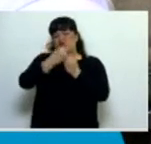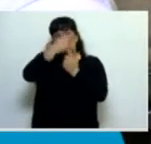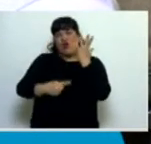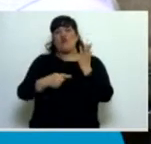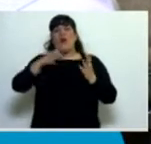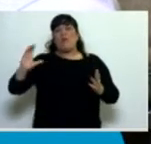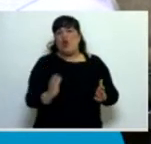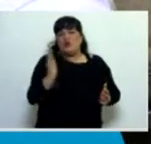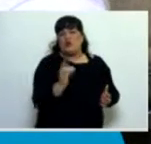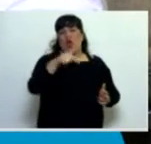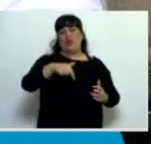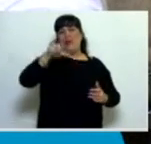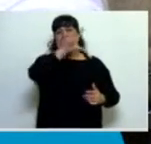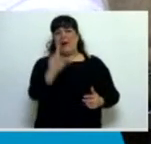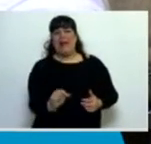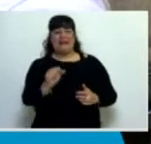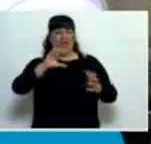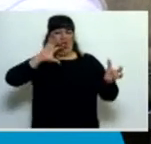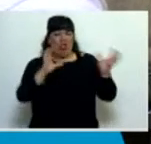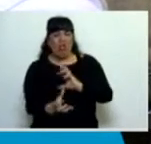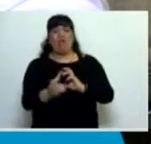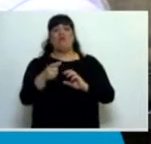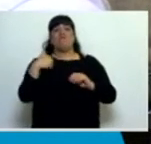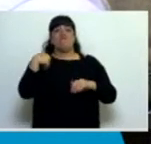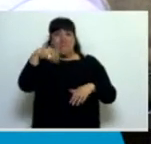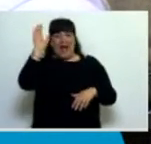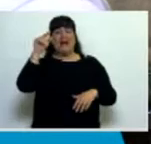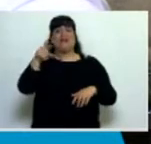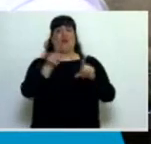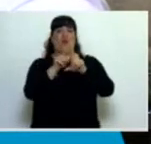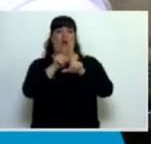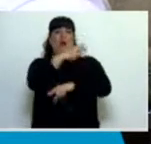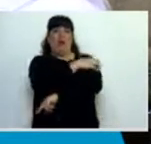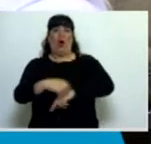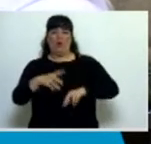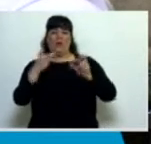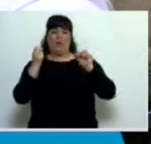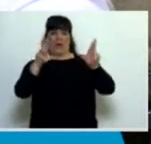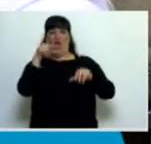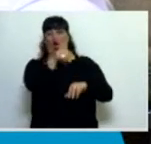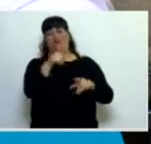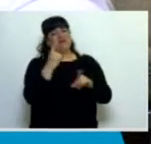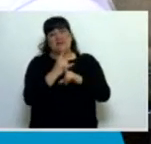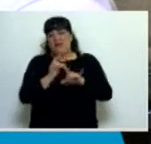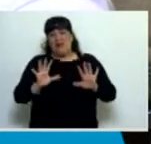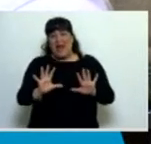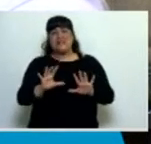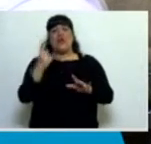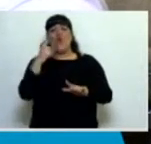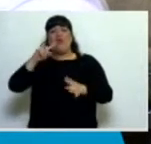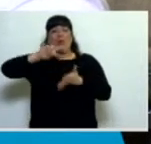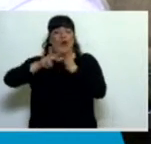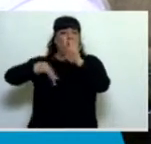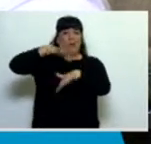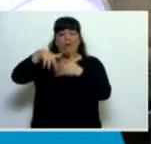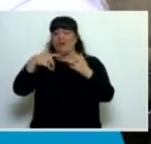país, con las consecuencias que eso tuvo fundamentalmente para los que menos tienen, como siempre ocurre en este